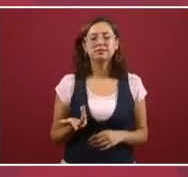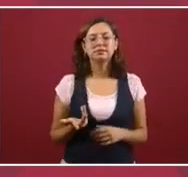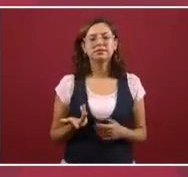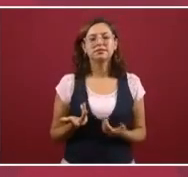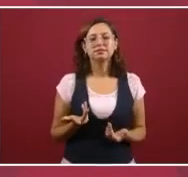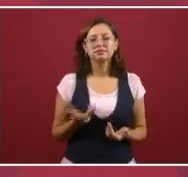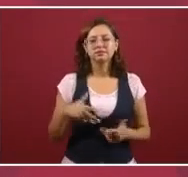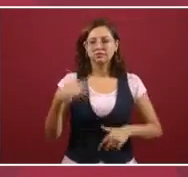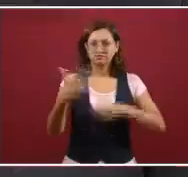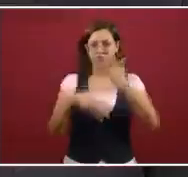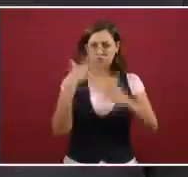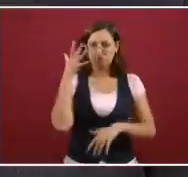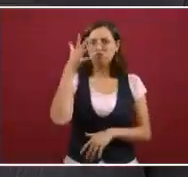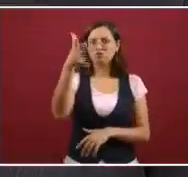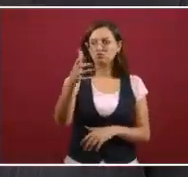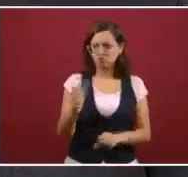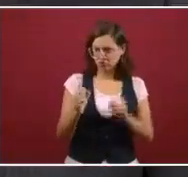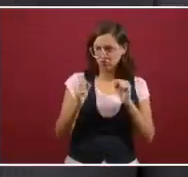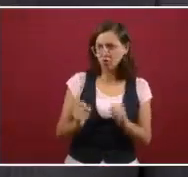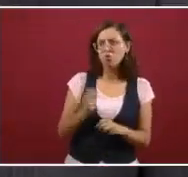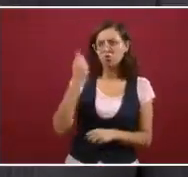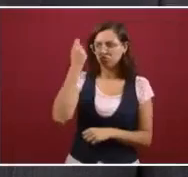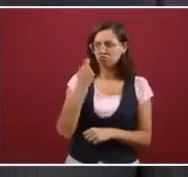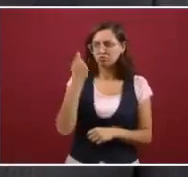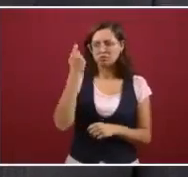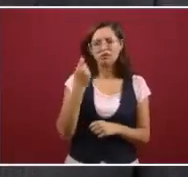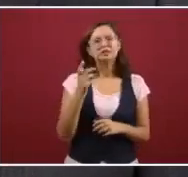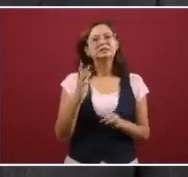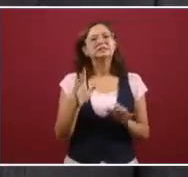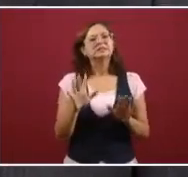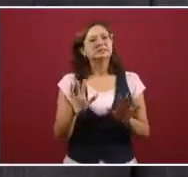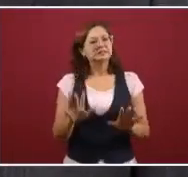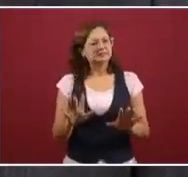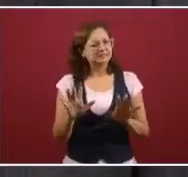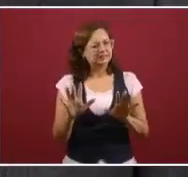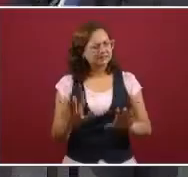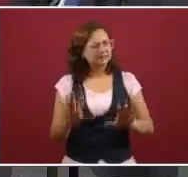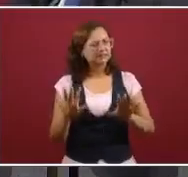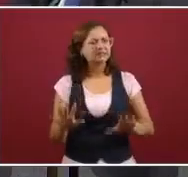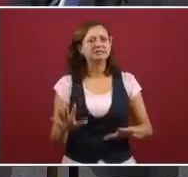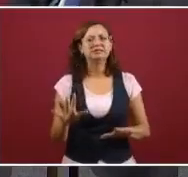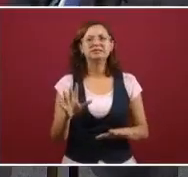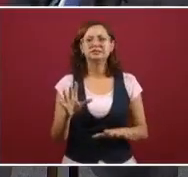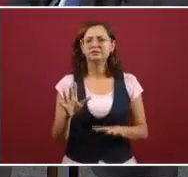Para asegurar la jubilación. Hay otras formas.